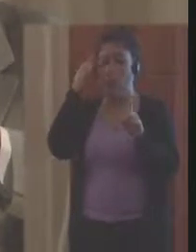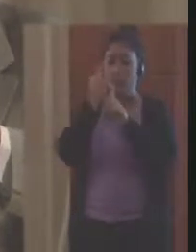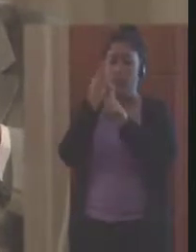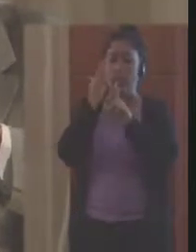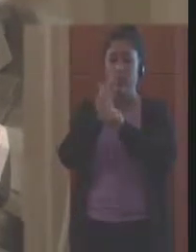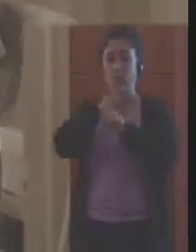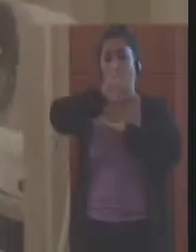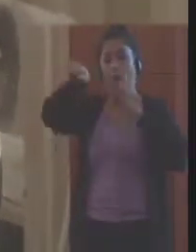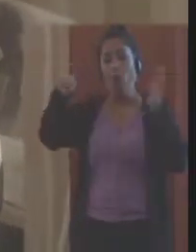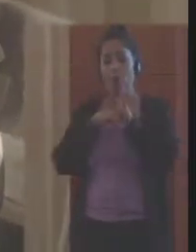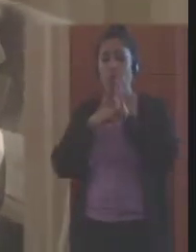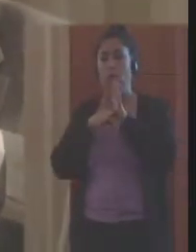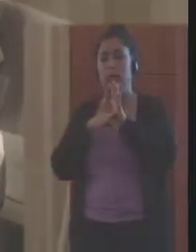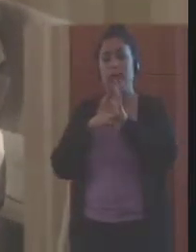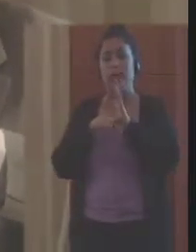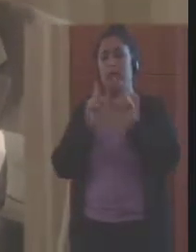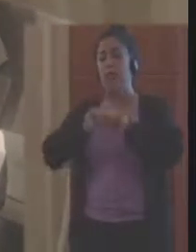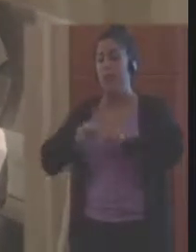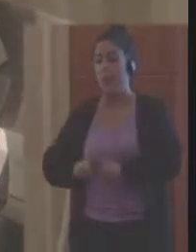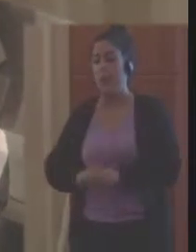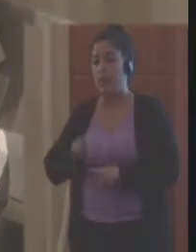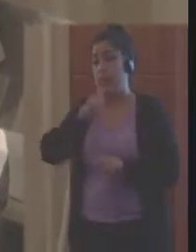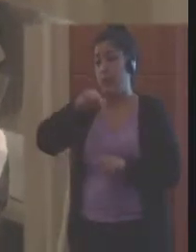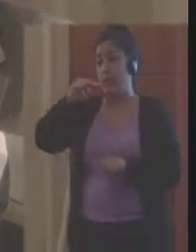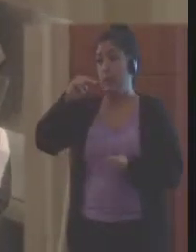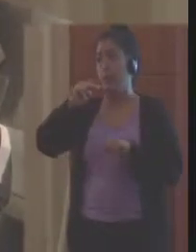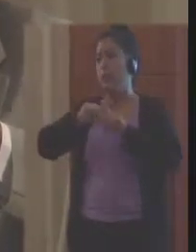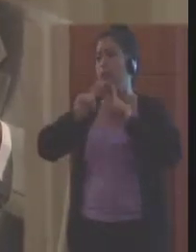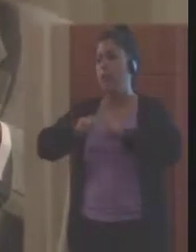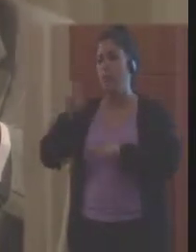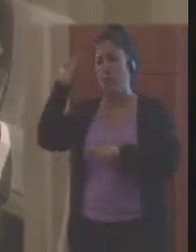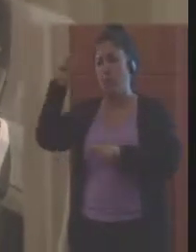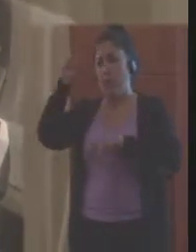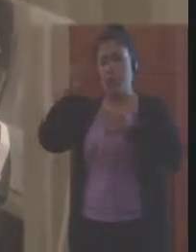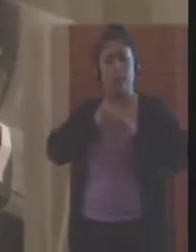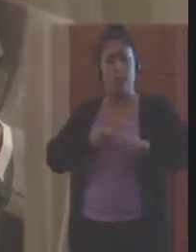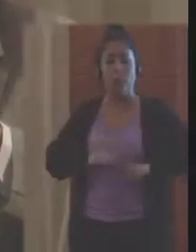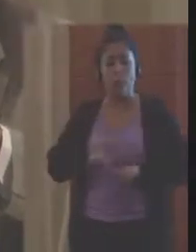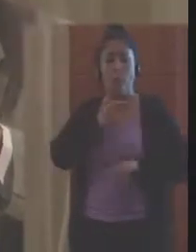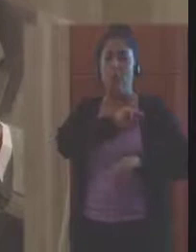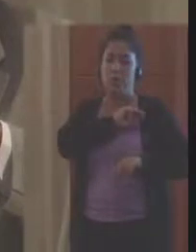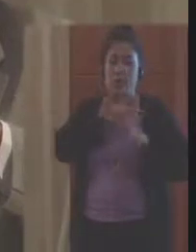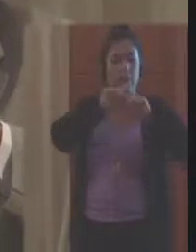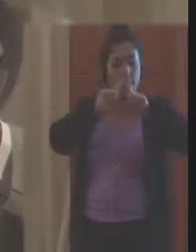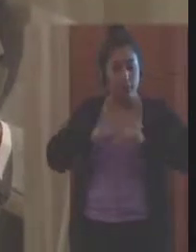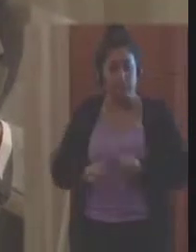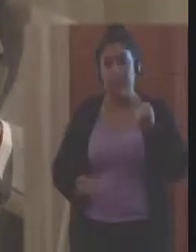trabajo coordinado entre los distintos niveles de gobierno, por un lado. Y por otro lado,